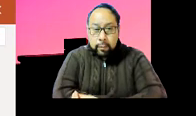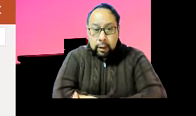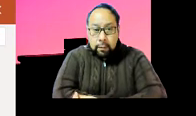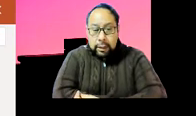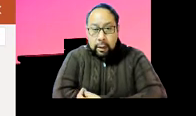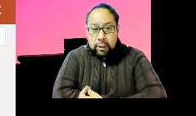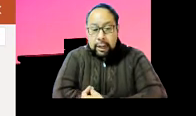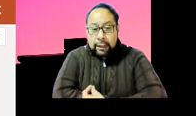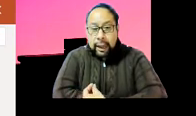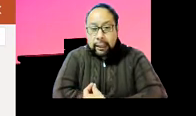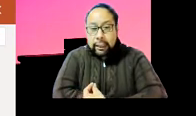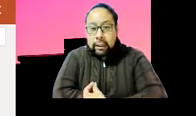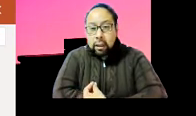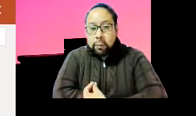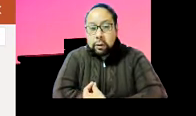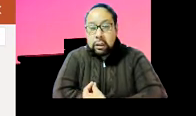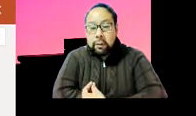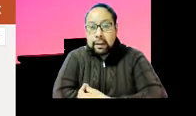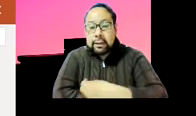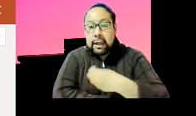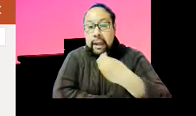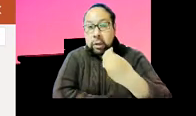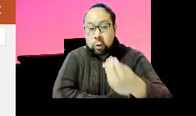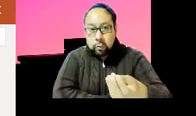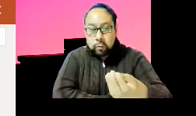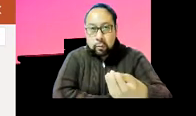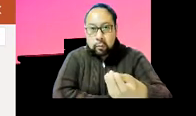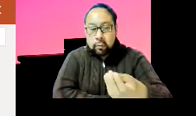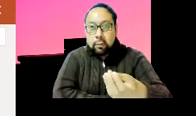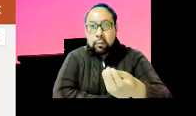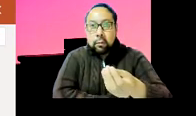convencer, pensamos en las características positivas del hecho.